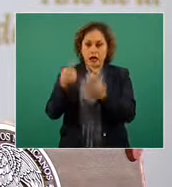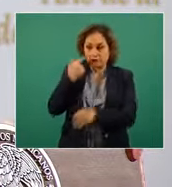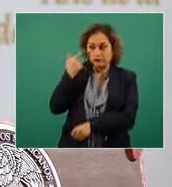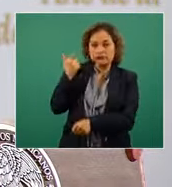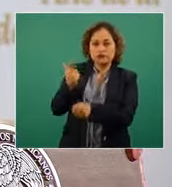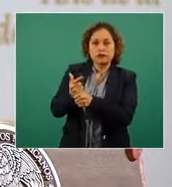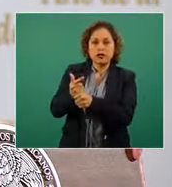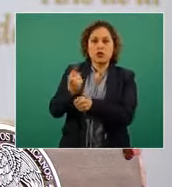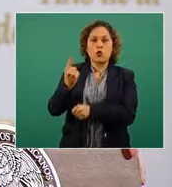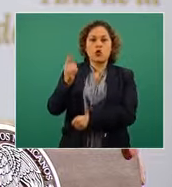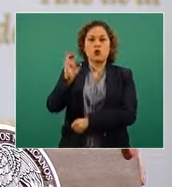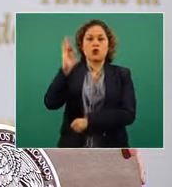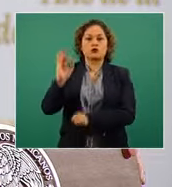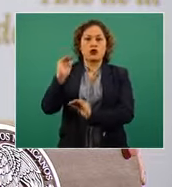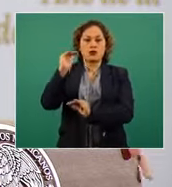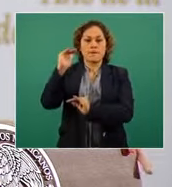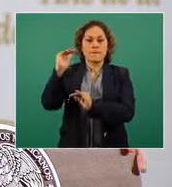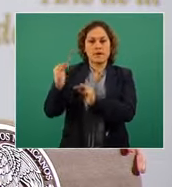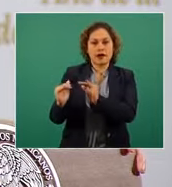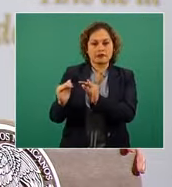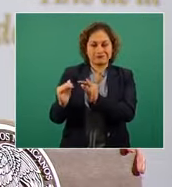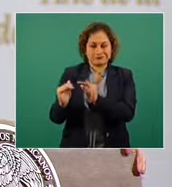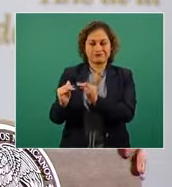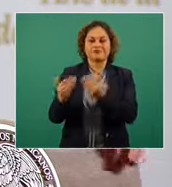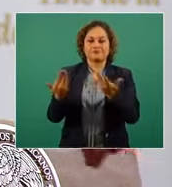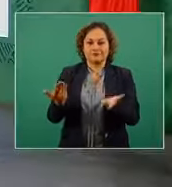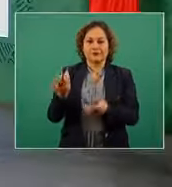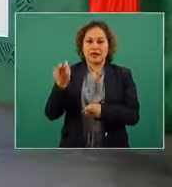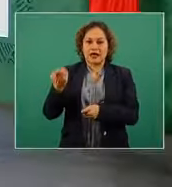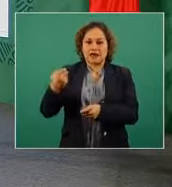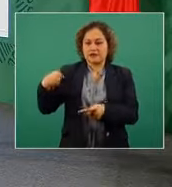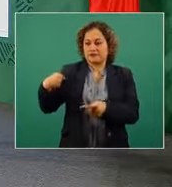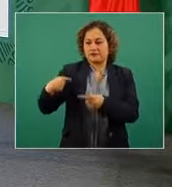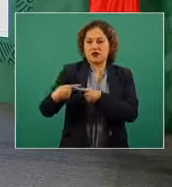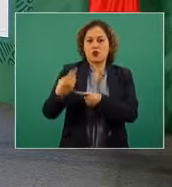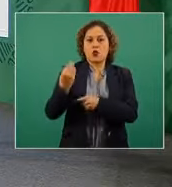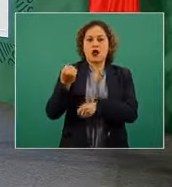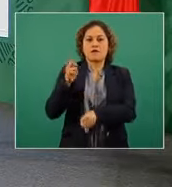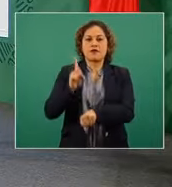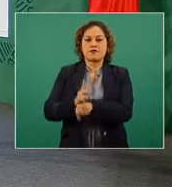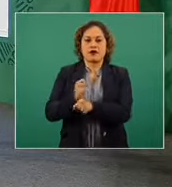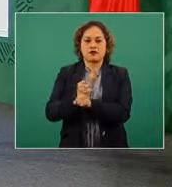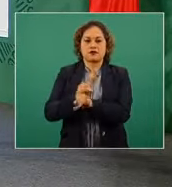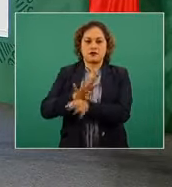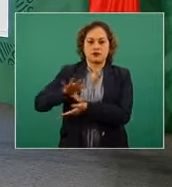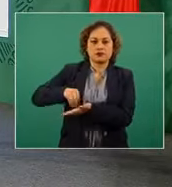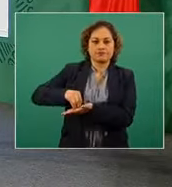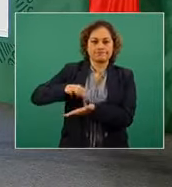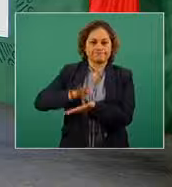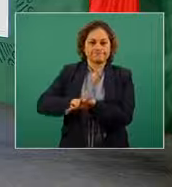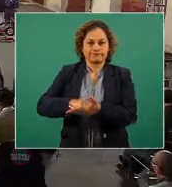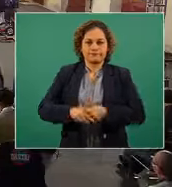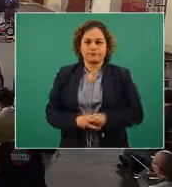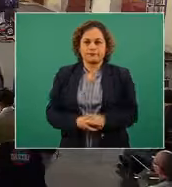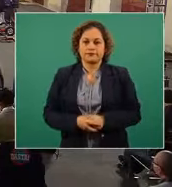se suma a reducciones previas que han venido ocurriendo en los últimos 9 días. La siguiente.